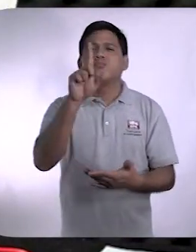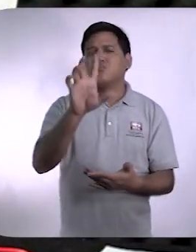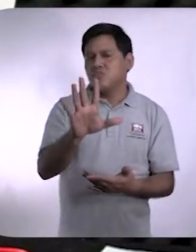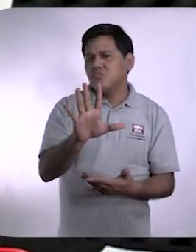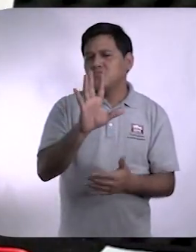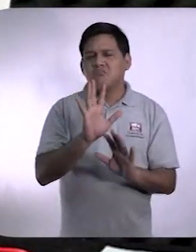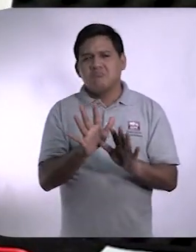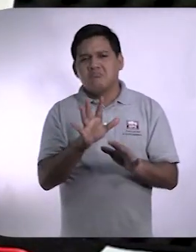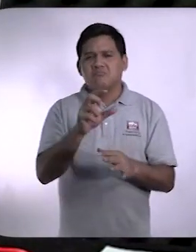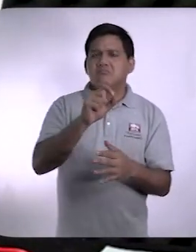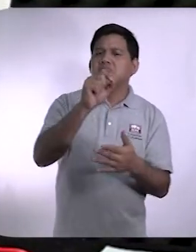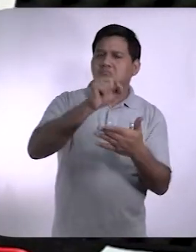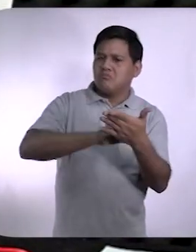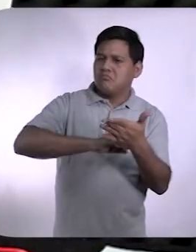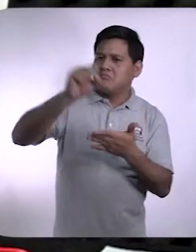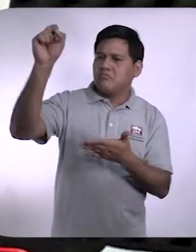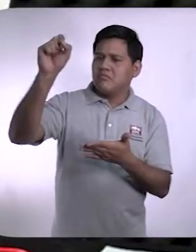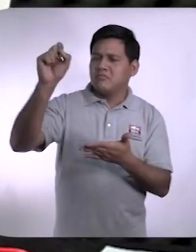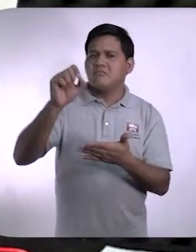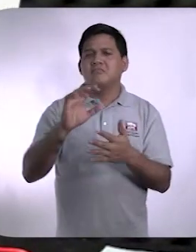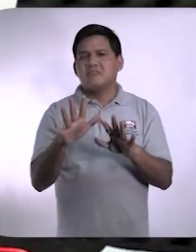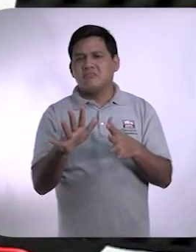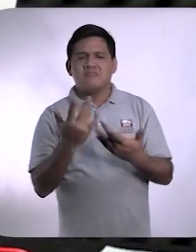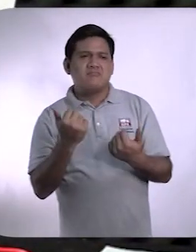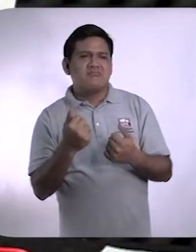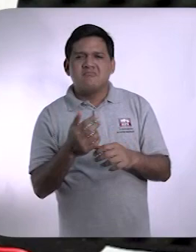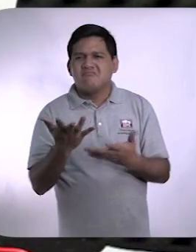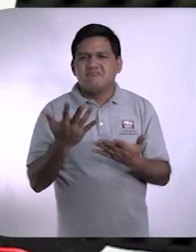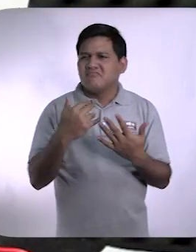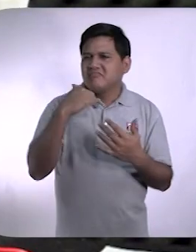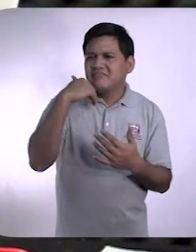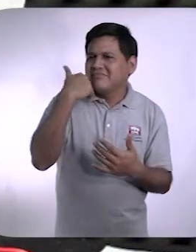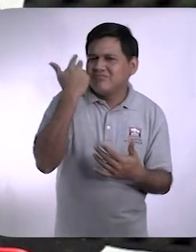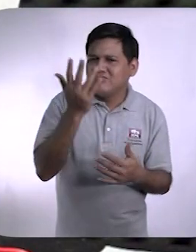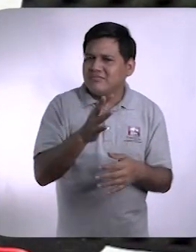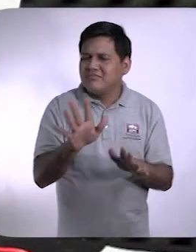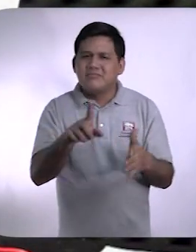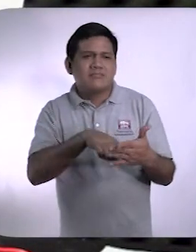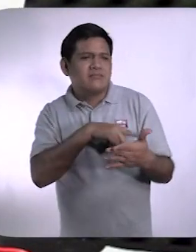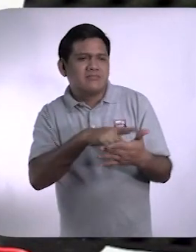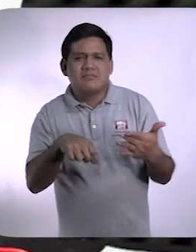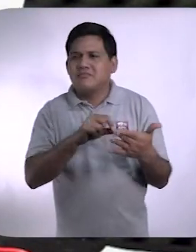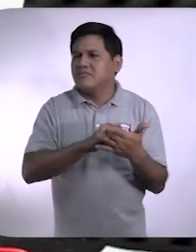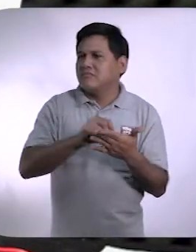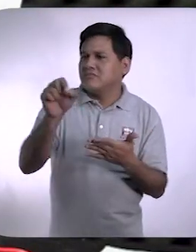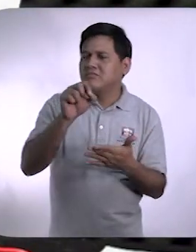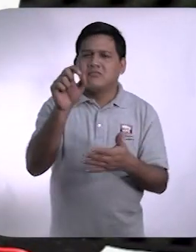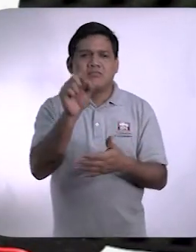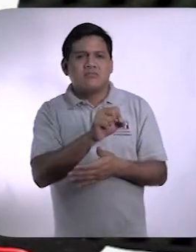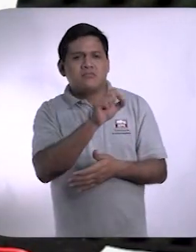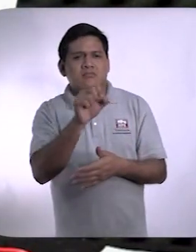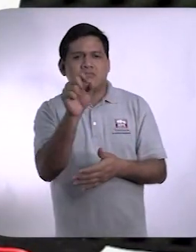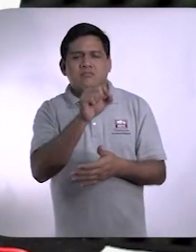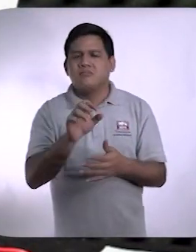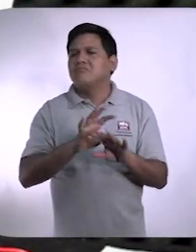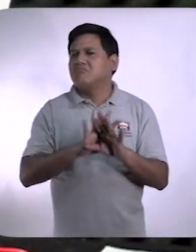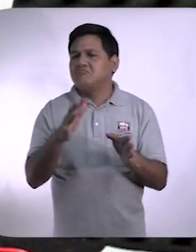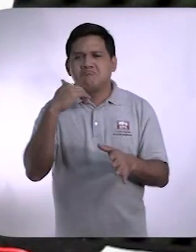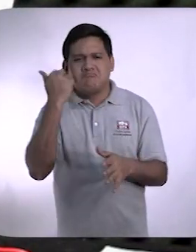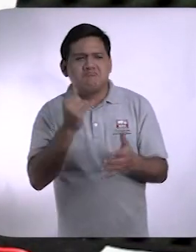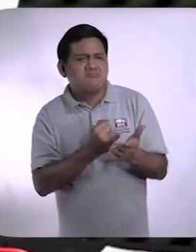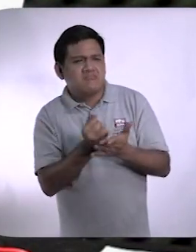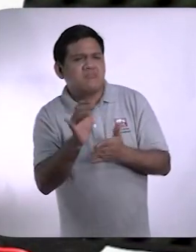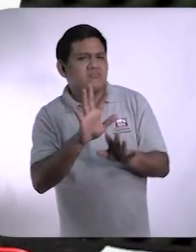palomita, o cualquier tipo de marca, así lo señala la ley. Con cualquier tipo de marca se considera obviamente que se